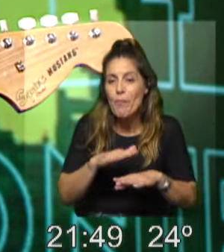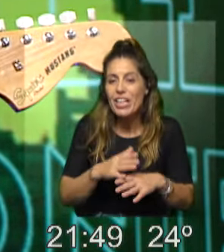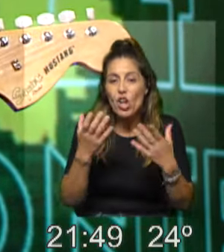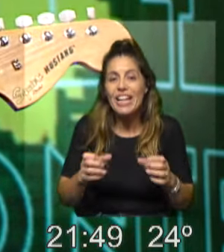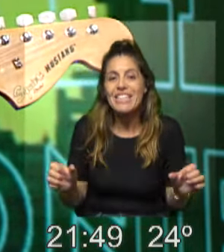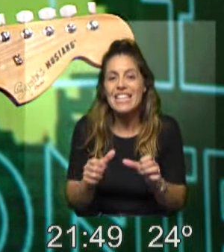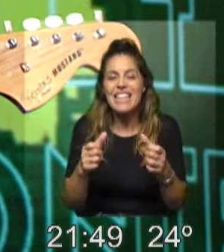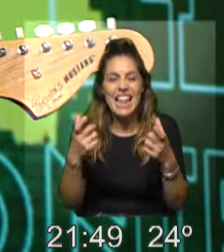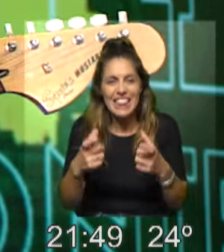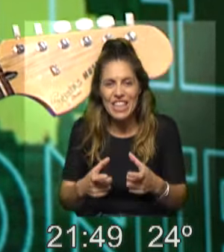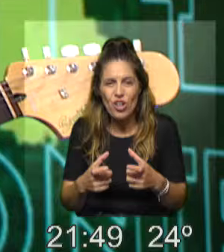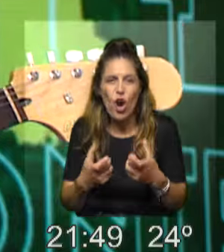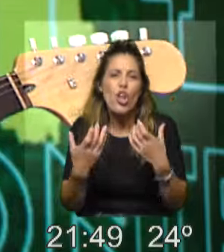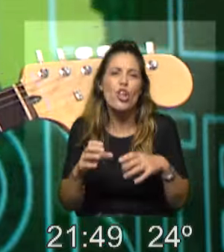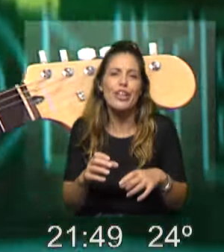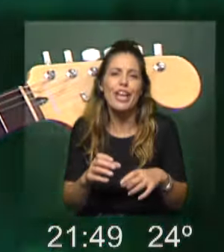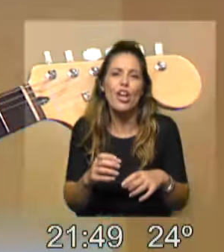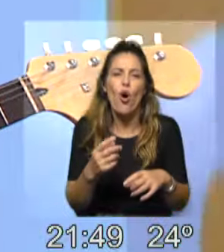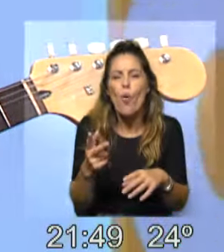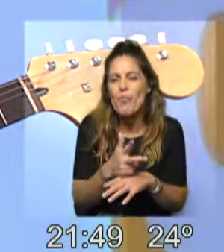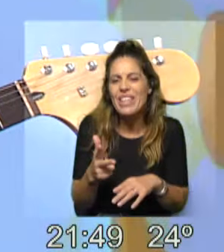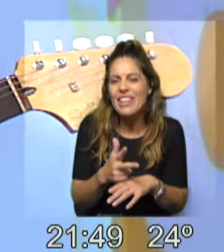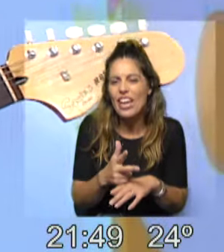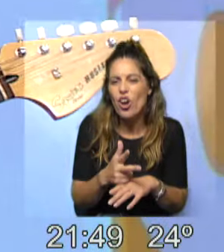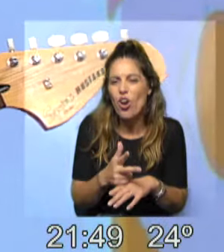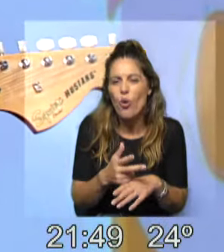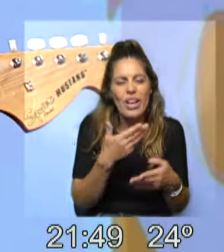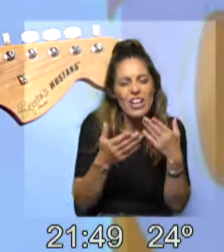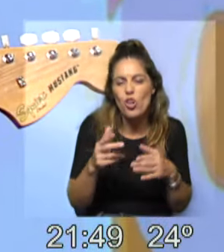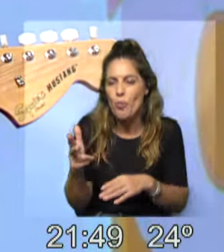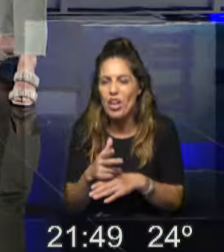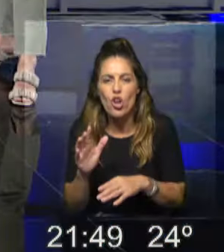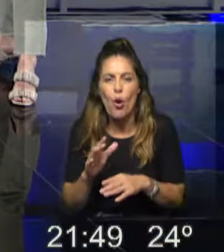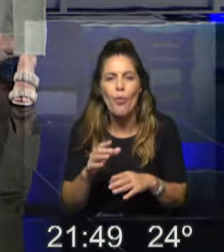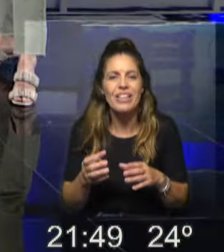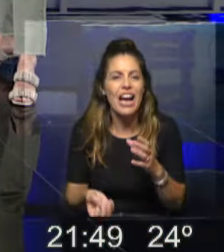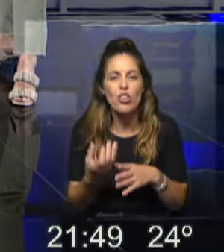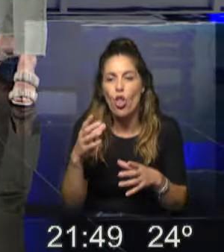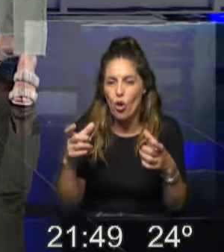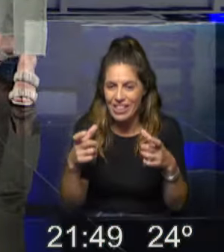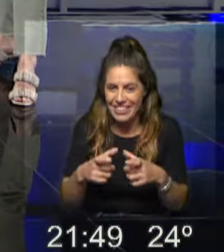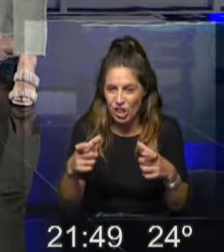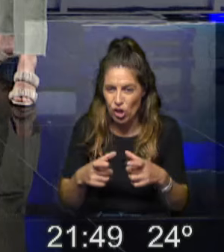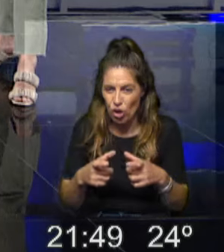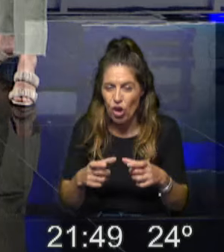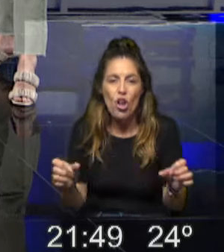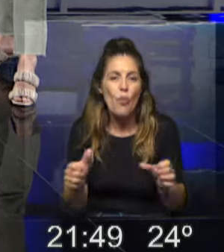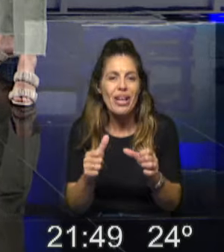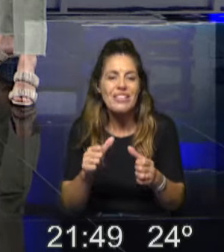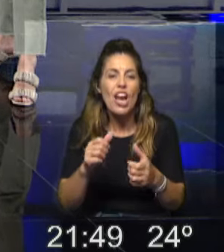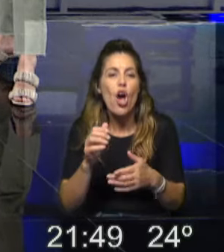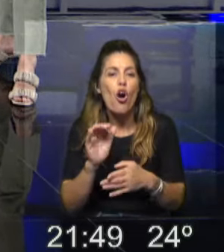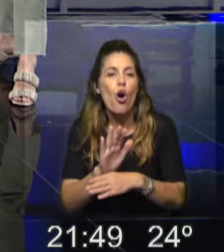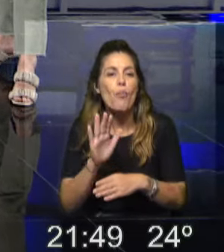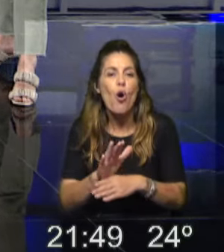disco, dije, no quiero sacar un single y un video, como que ya lo hice, voy a sacar todo el disco, ¿y cómo lo voy a hacer? Como si fuese una película